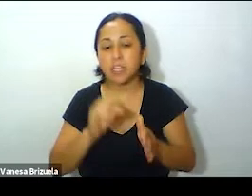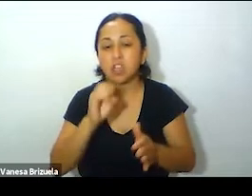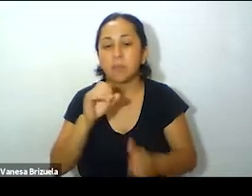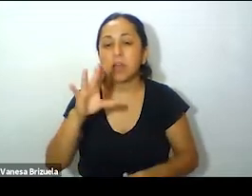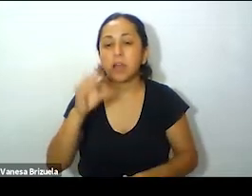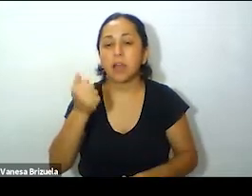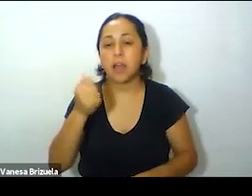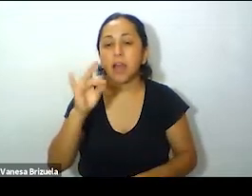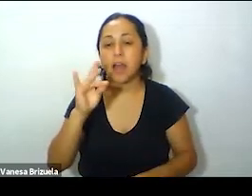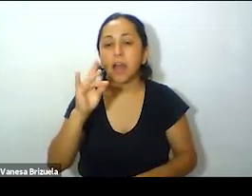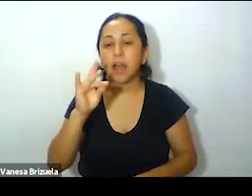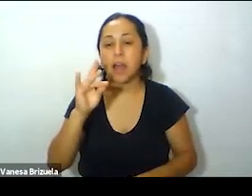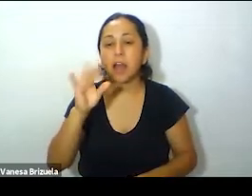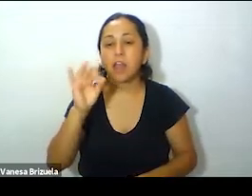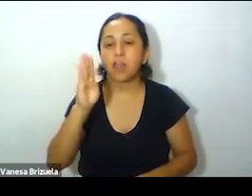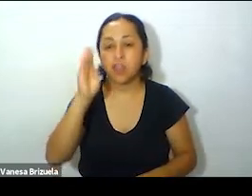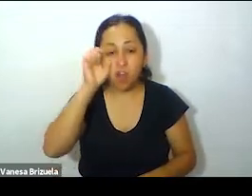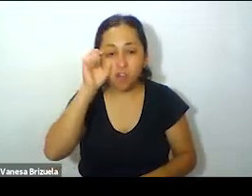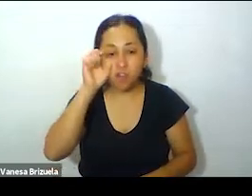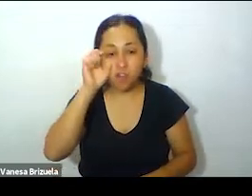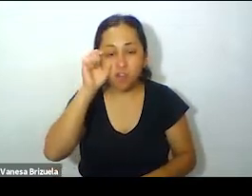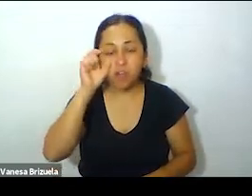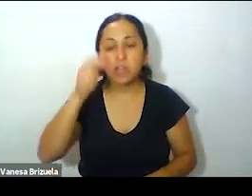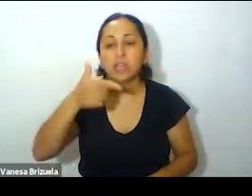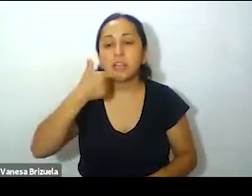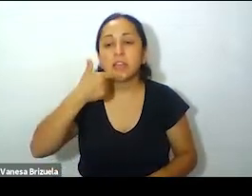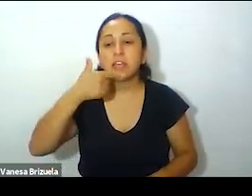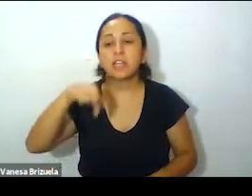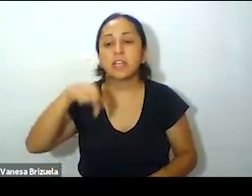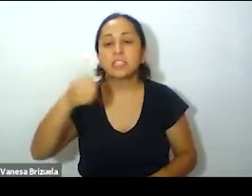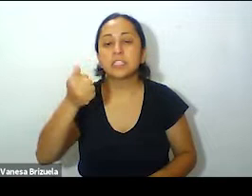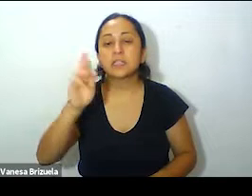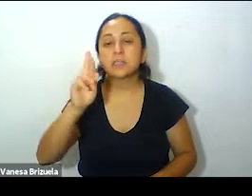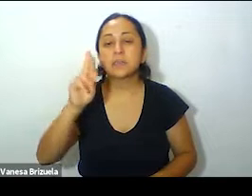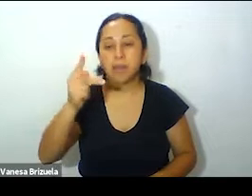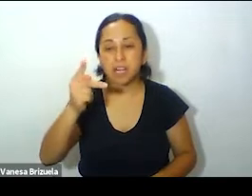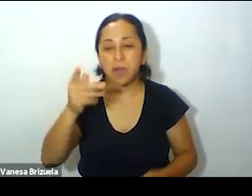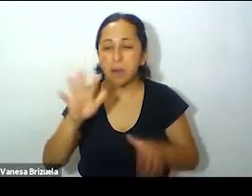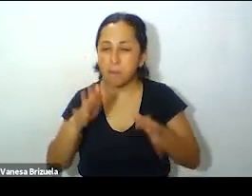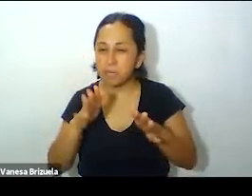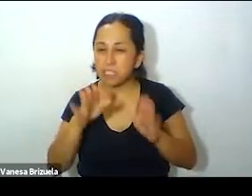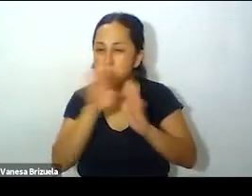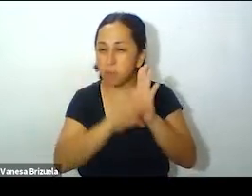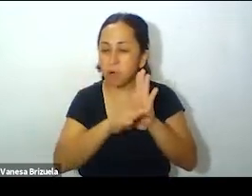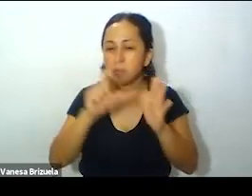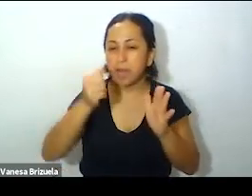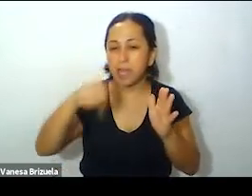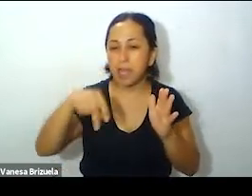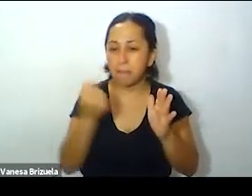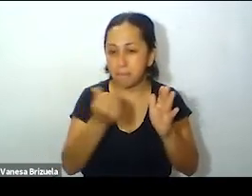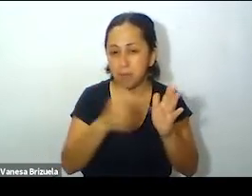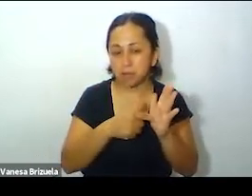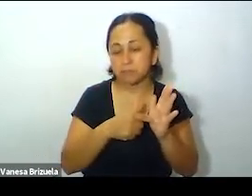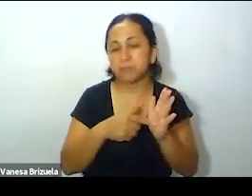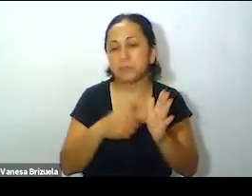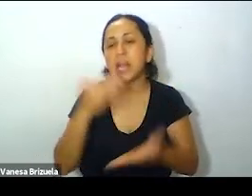gratuita que se llama Adobe Spark. Es muy parecida a Canva, tiene algunas limitantes porque Adobe